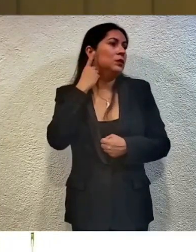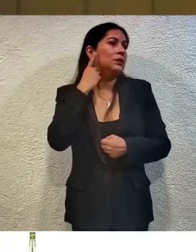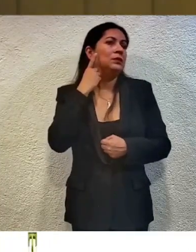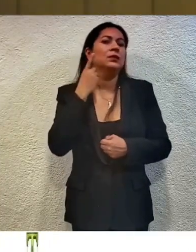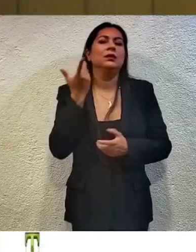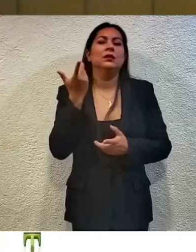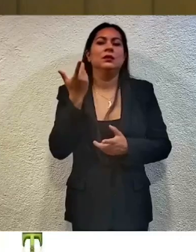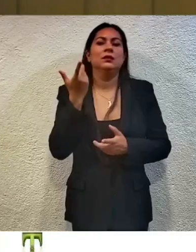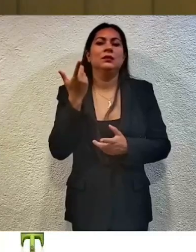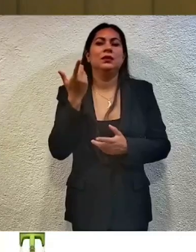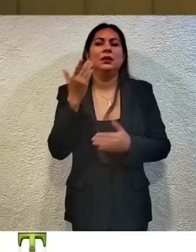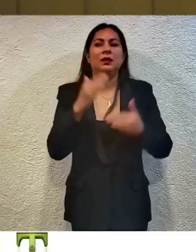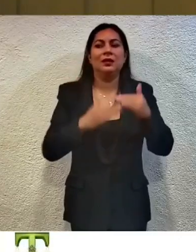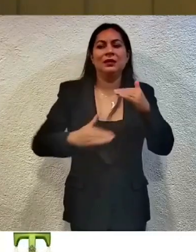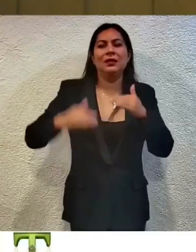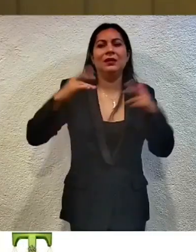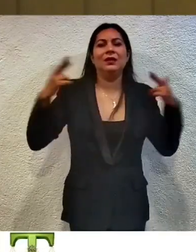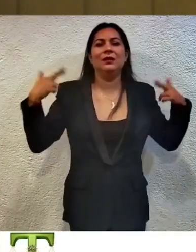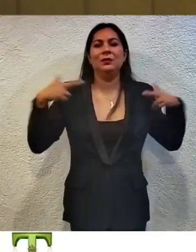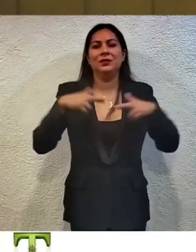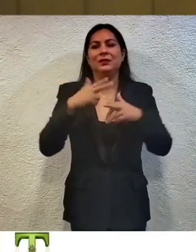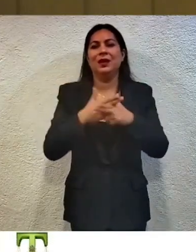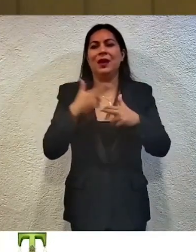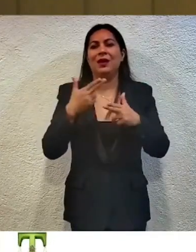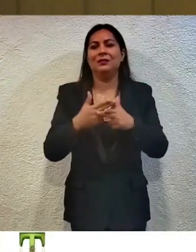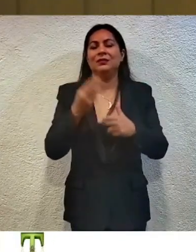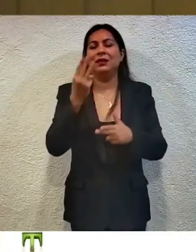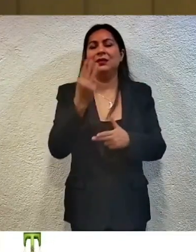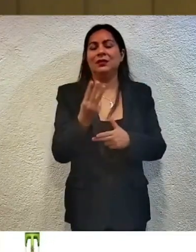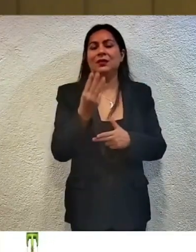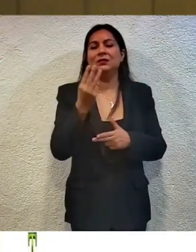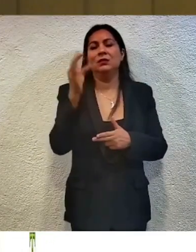están subrepresentados hasta en el 3%.